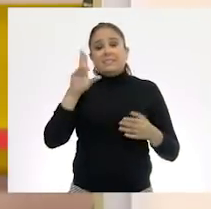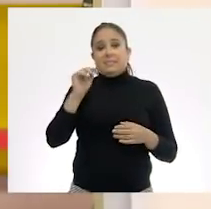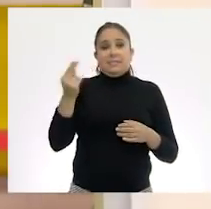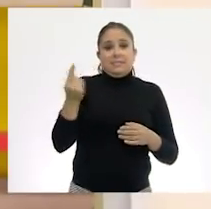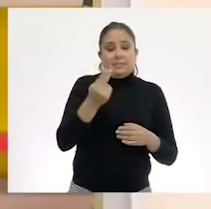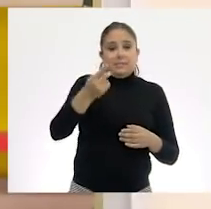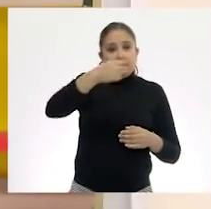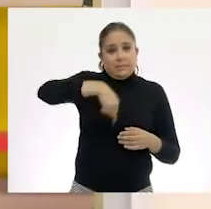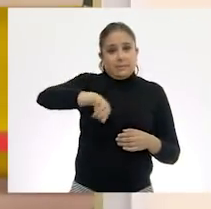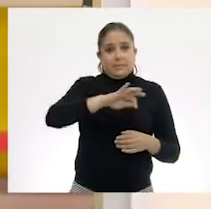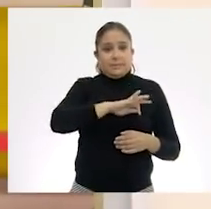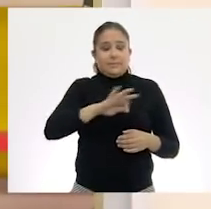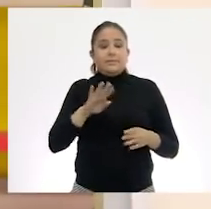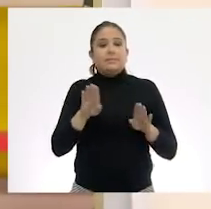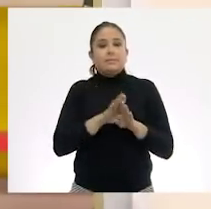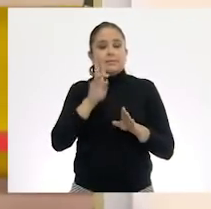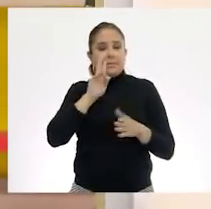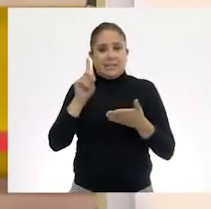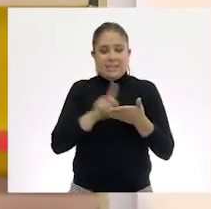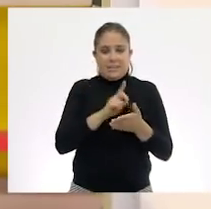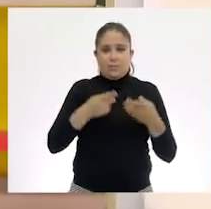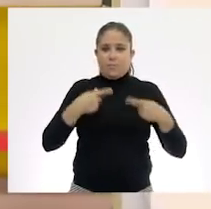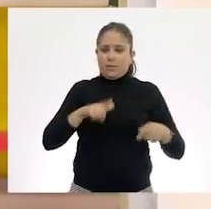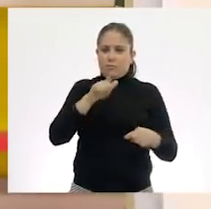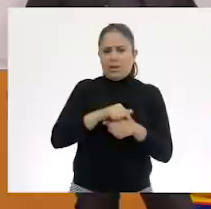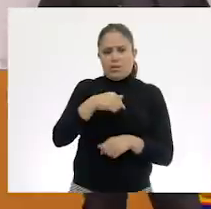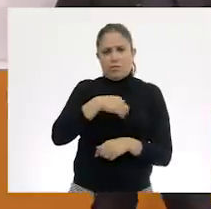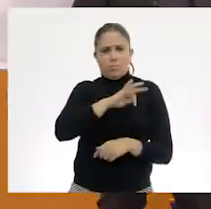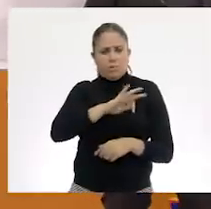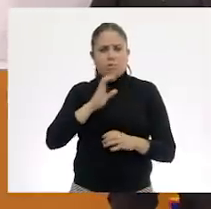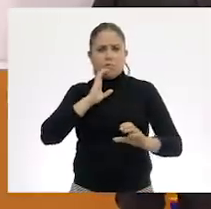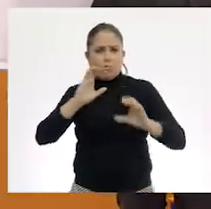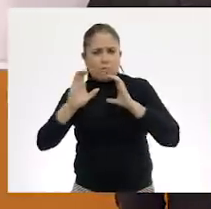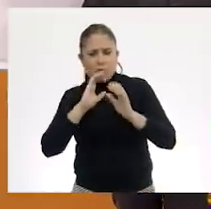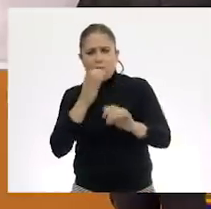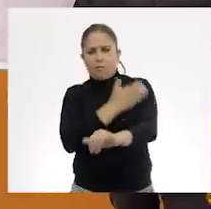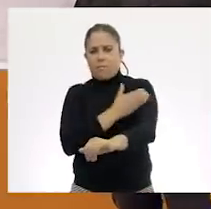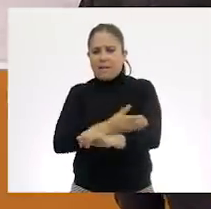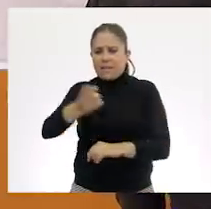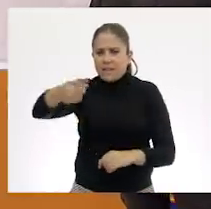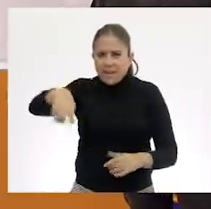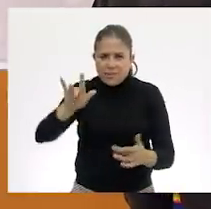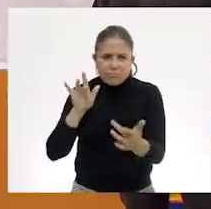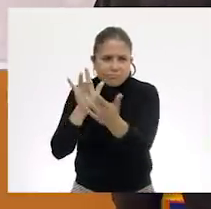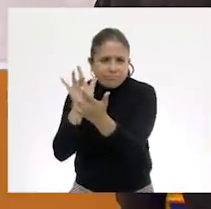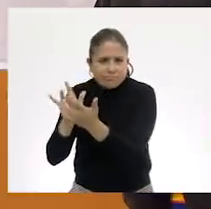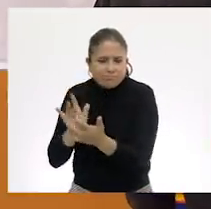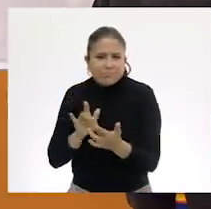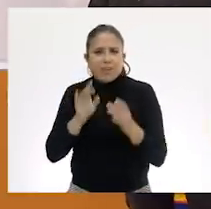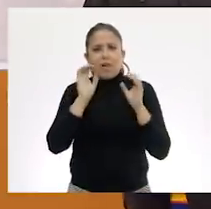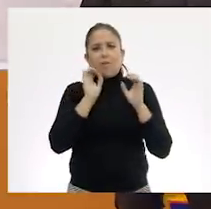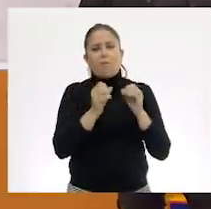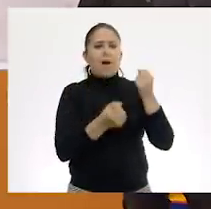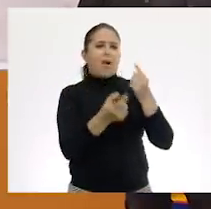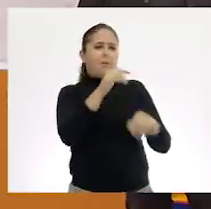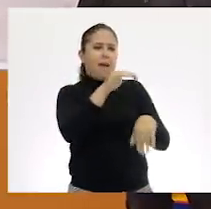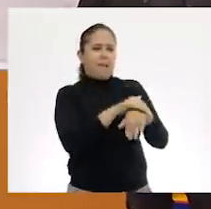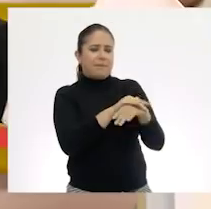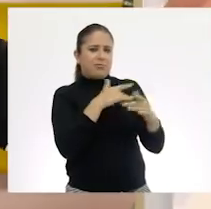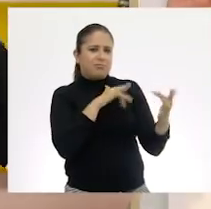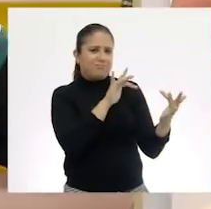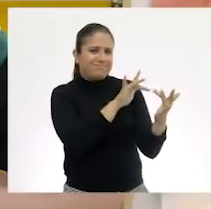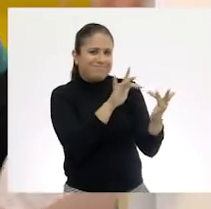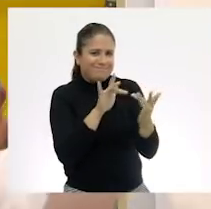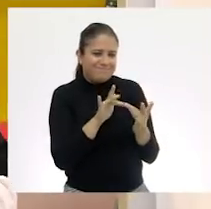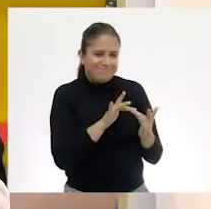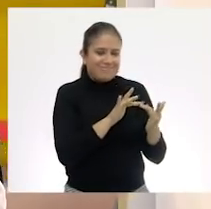ese podría decirse que es un directorio personal. Así es. Donde yo quiero comunicarme con mis compañeros, con a lo mejor con algunos amigos, y ahí